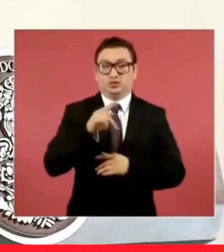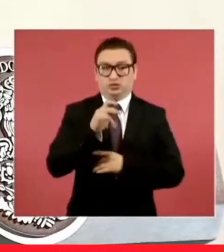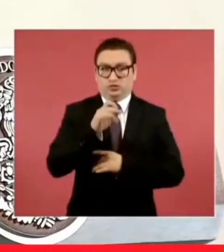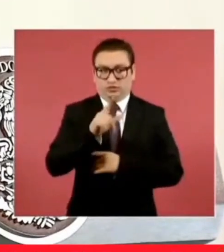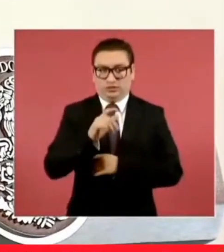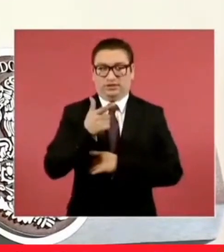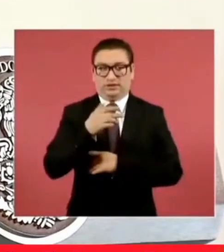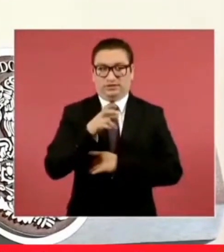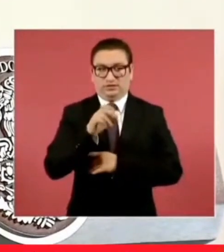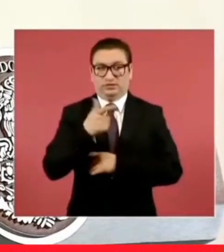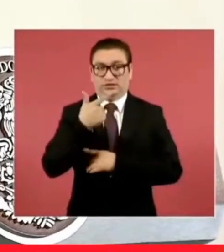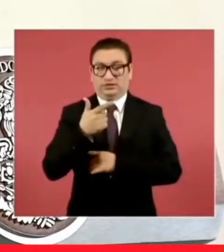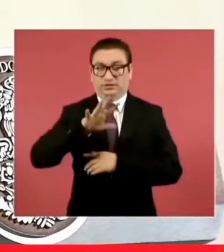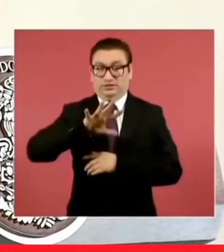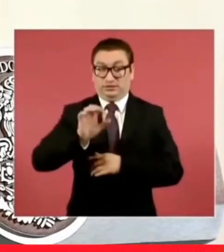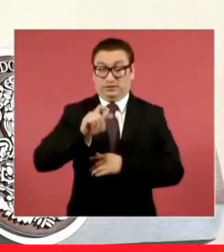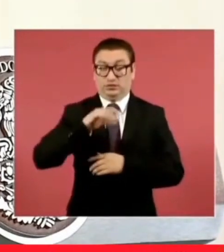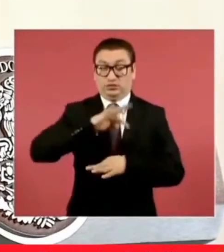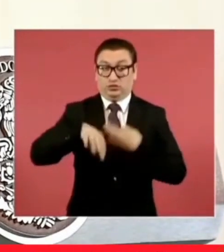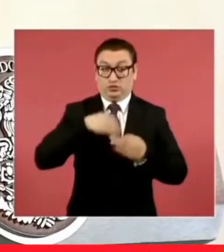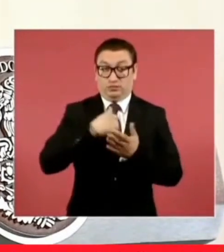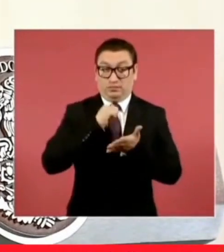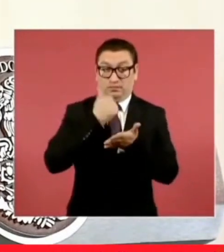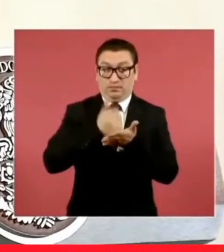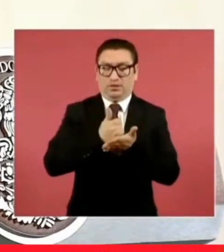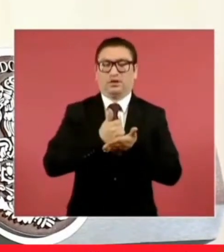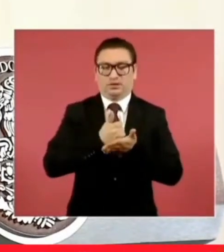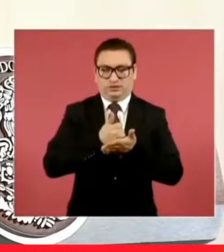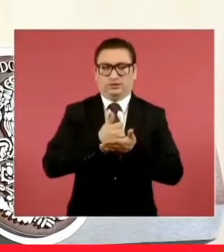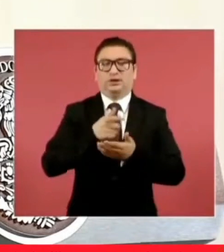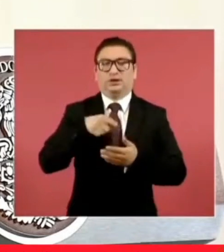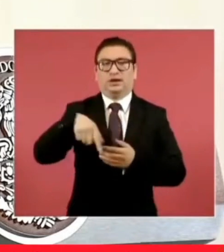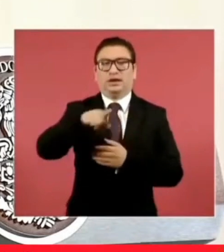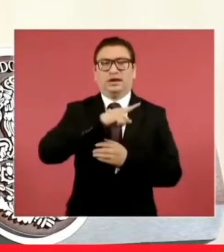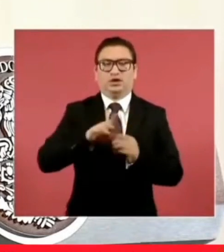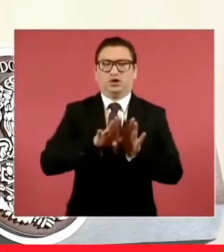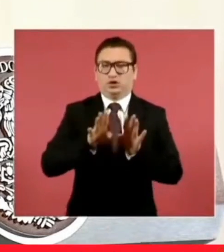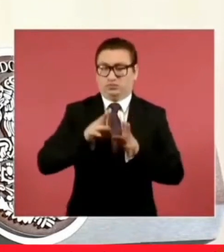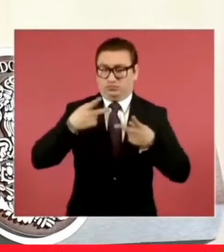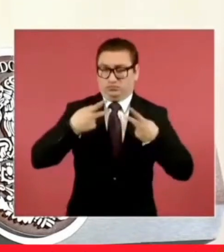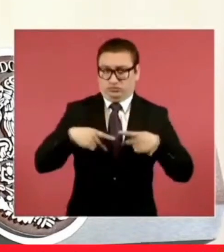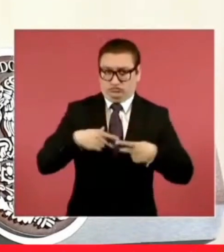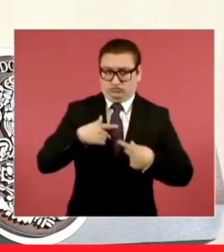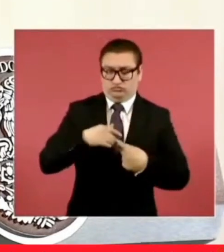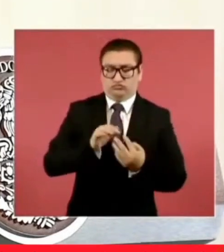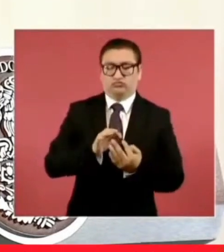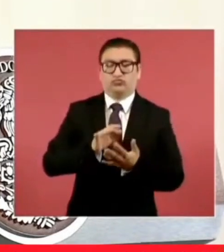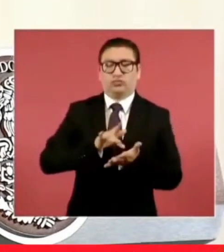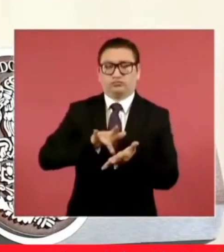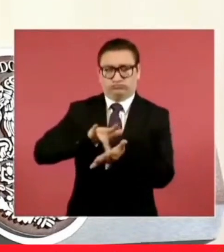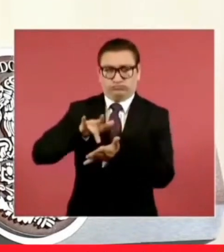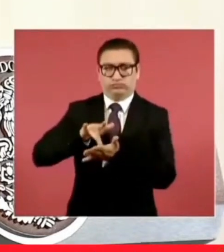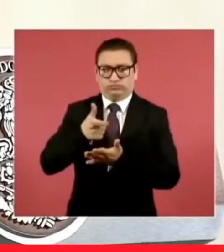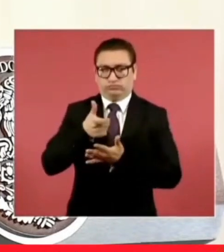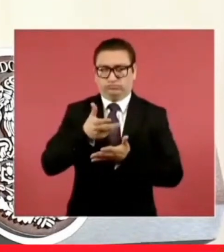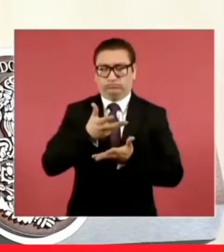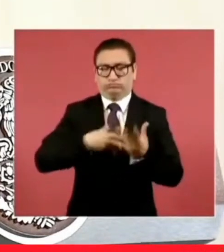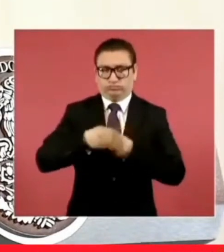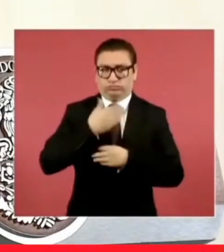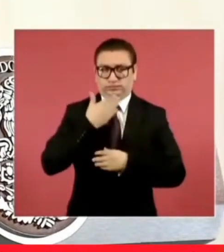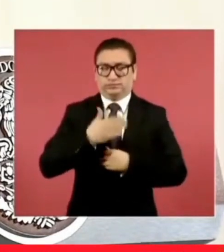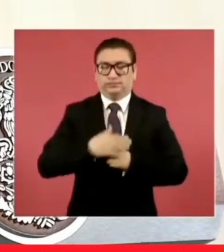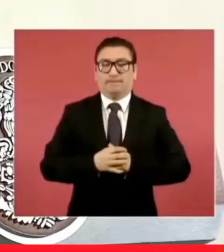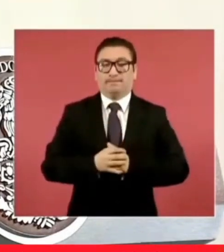y G500 como marcas que las hacen aliadas de consumidoras y consumidores. Es